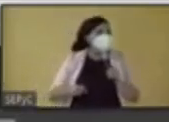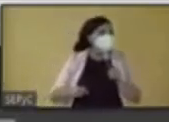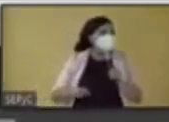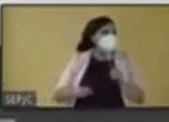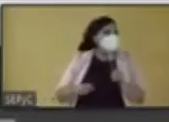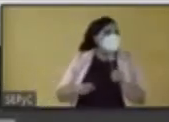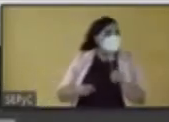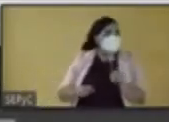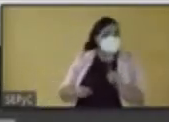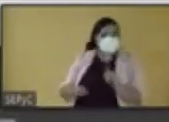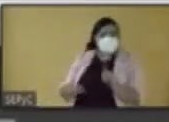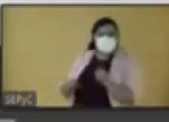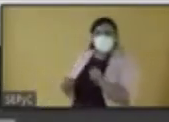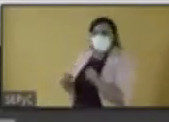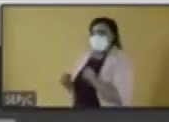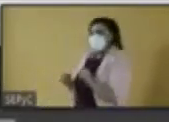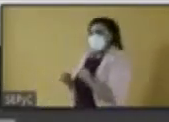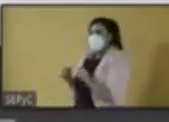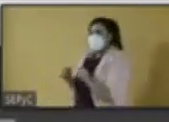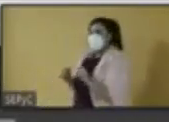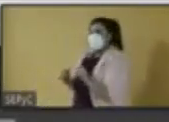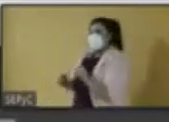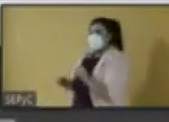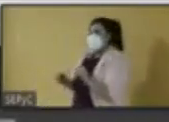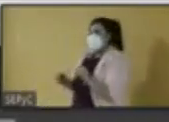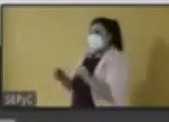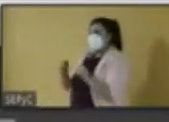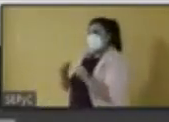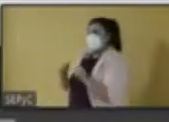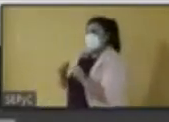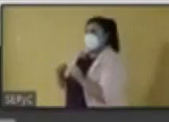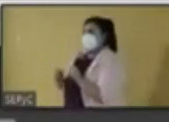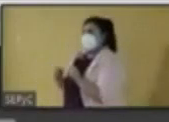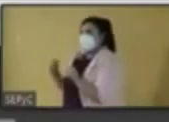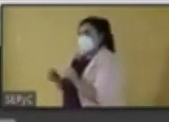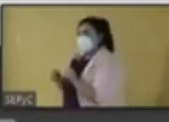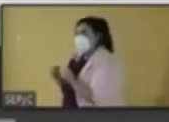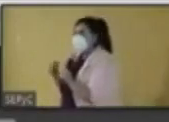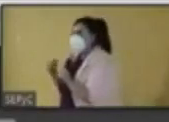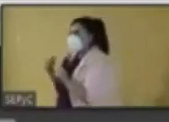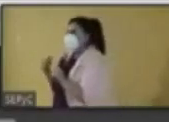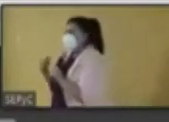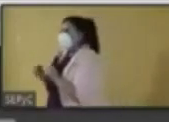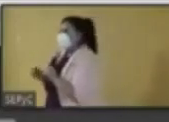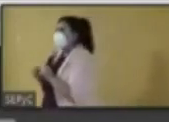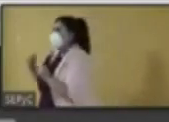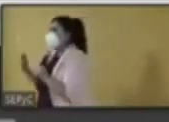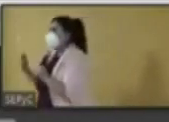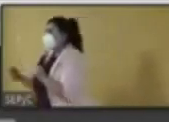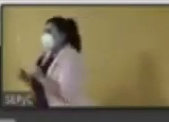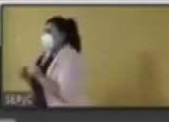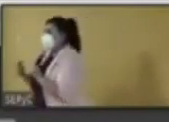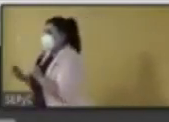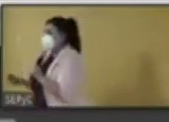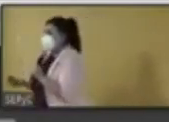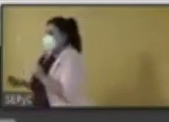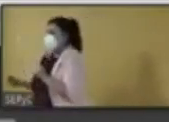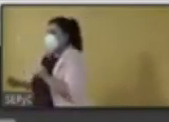hace referencia. El transmisor no es más que la persona, esa tercera persona que nos otorga a nosotros en compraventa